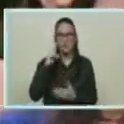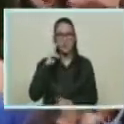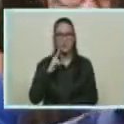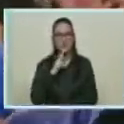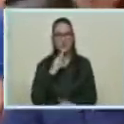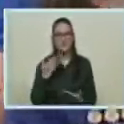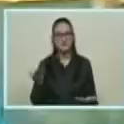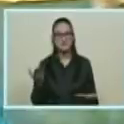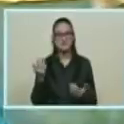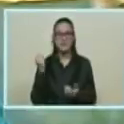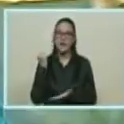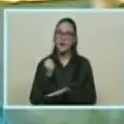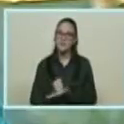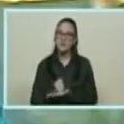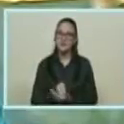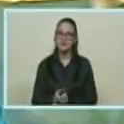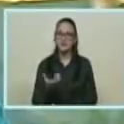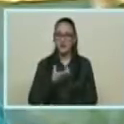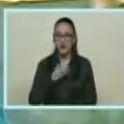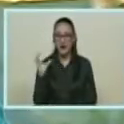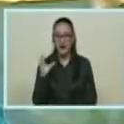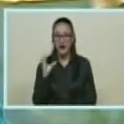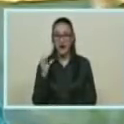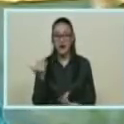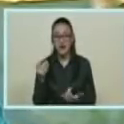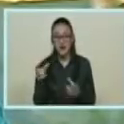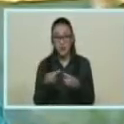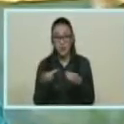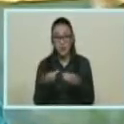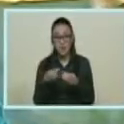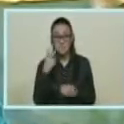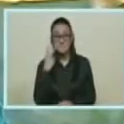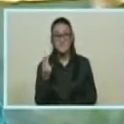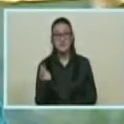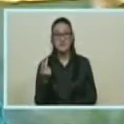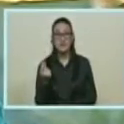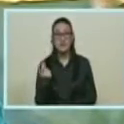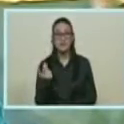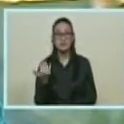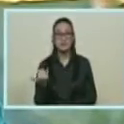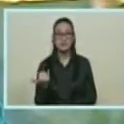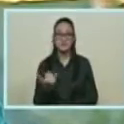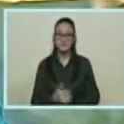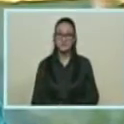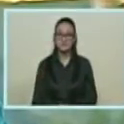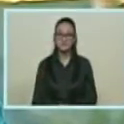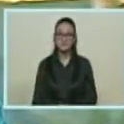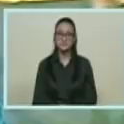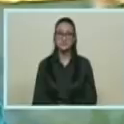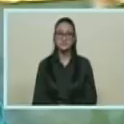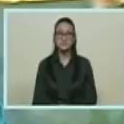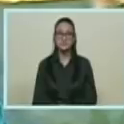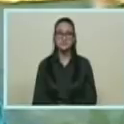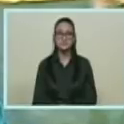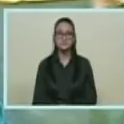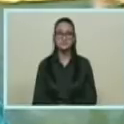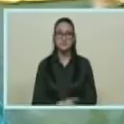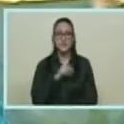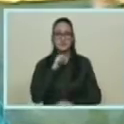Amén. Alcaldesa de Caracas, tenemos una reunión pendiente del Estado Mayor de Caracas, que